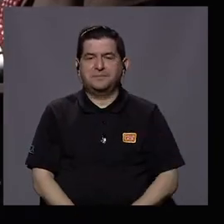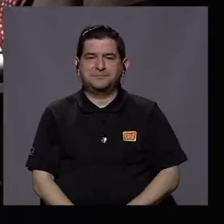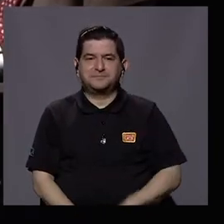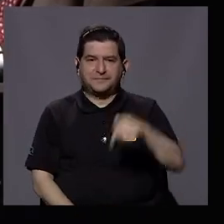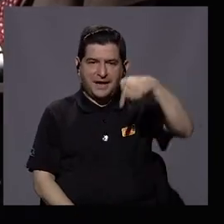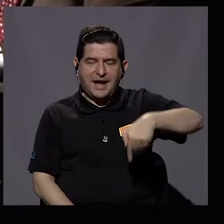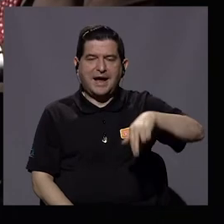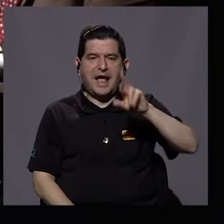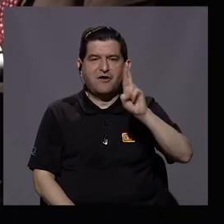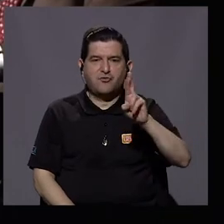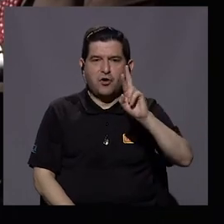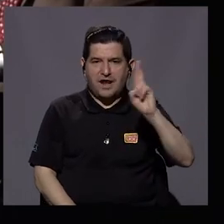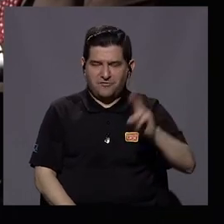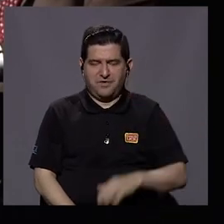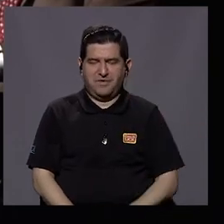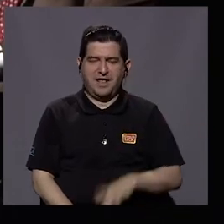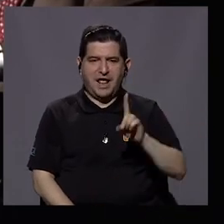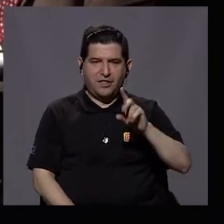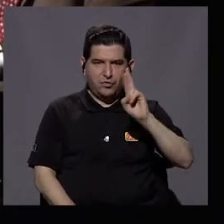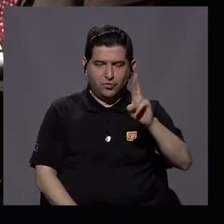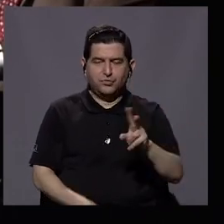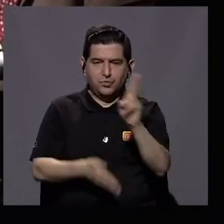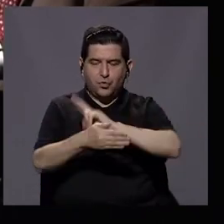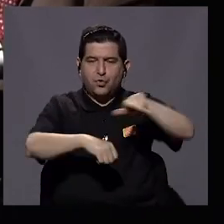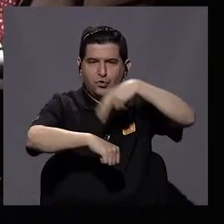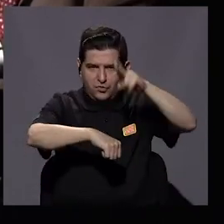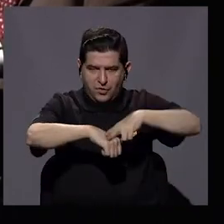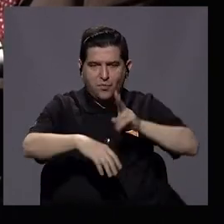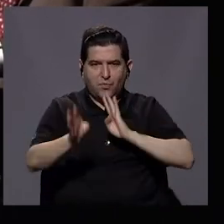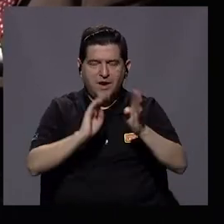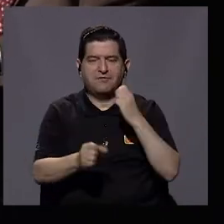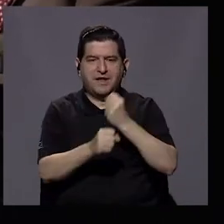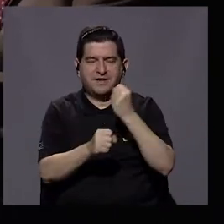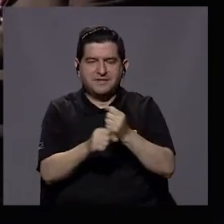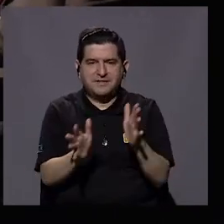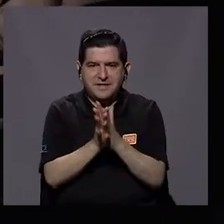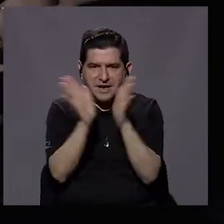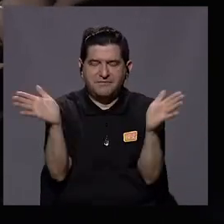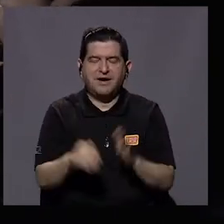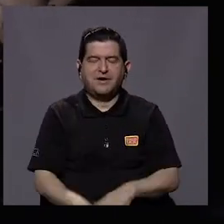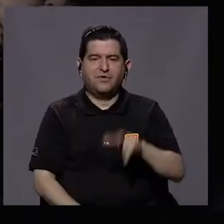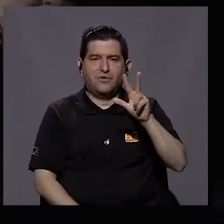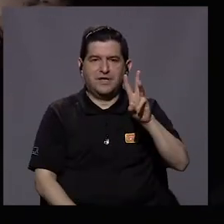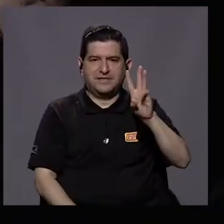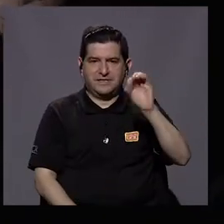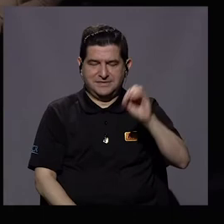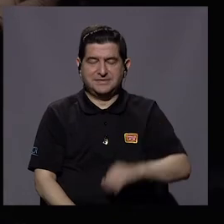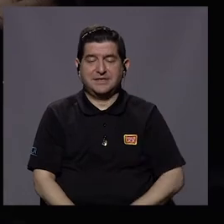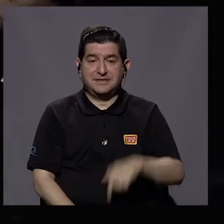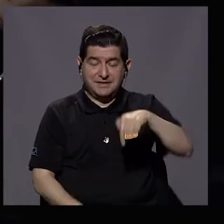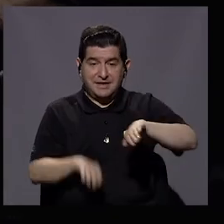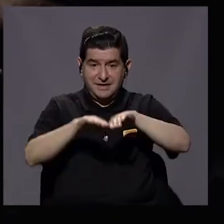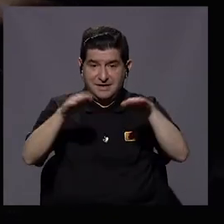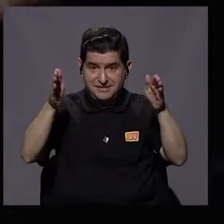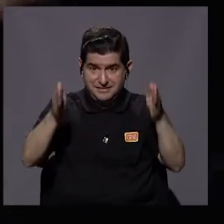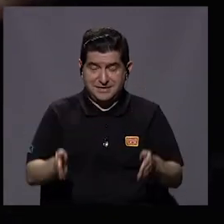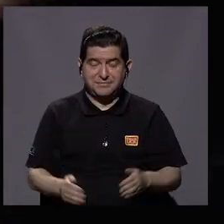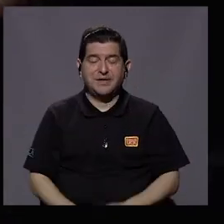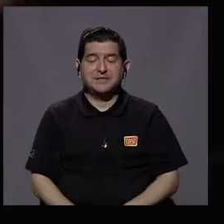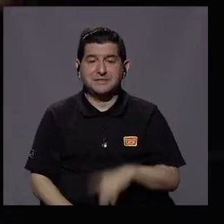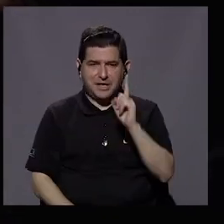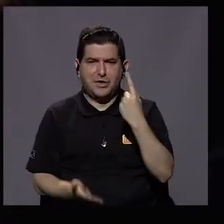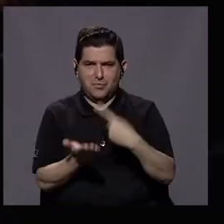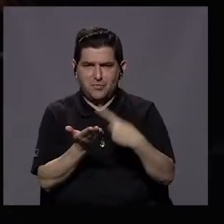con el doctor Ronald Rivera de la Universidad Nacional hablando sobre empleo público acá en 360, en esta mesa, en una discusión